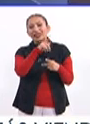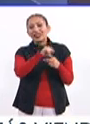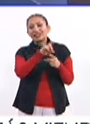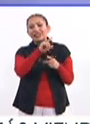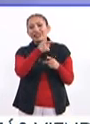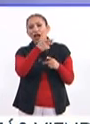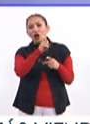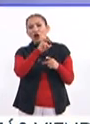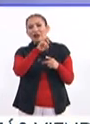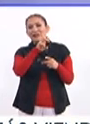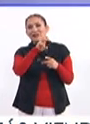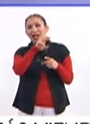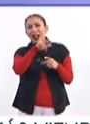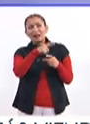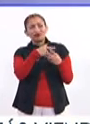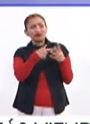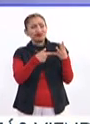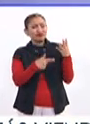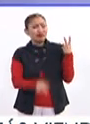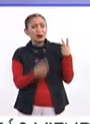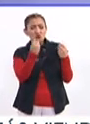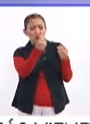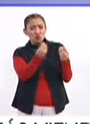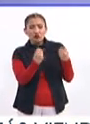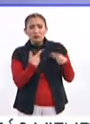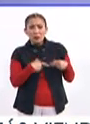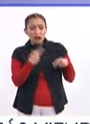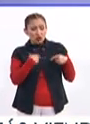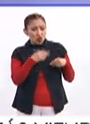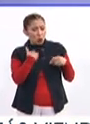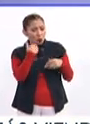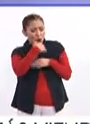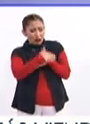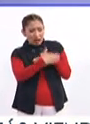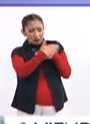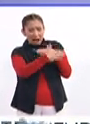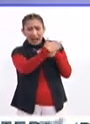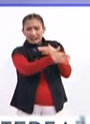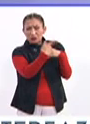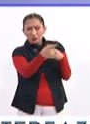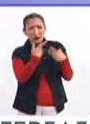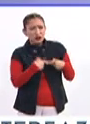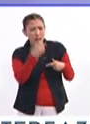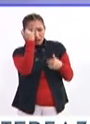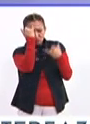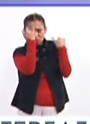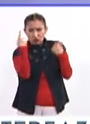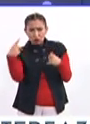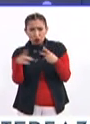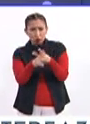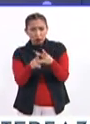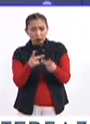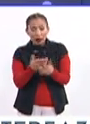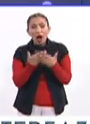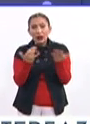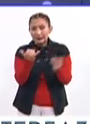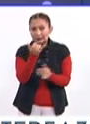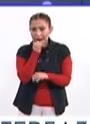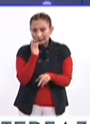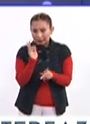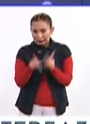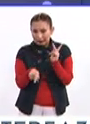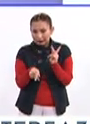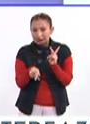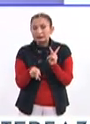como Rivera. Diego Rivera. O sea, estamos hablando del acervo de estos grandes pensadores. Claro. Ahora sí, permíteme hacer